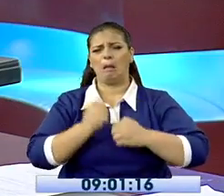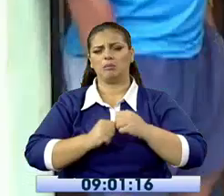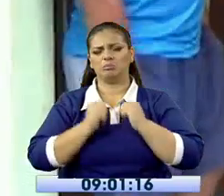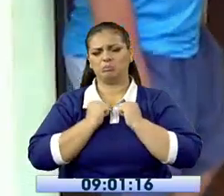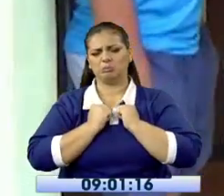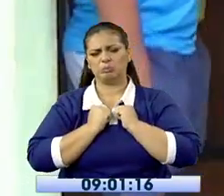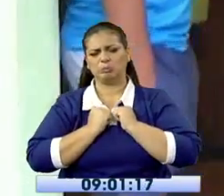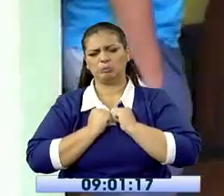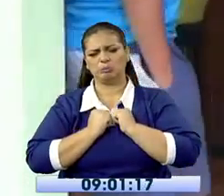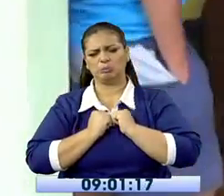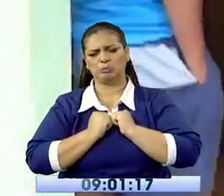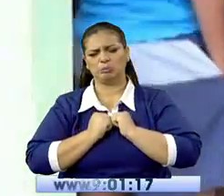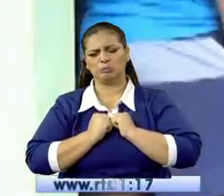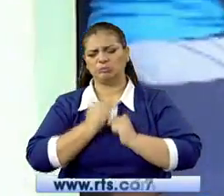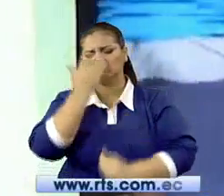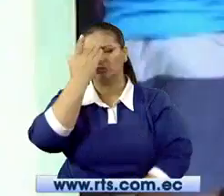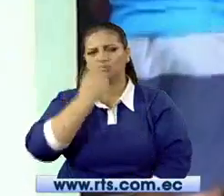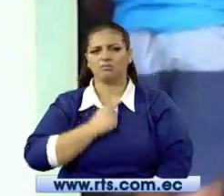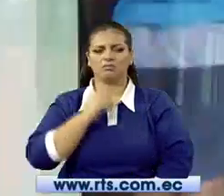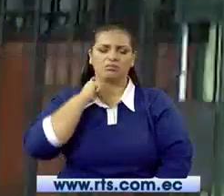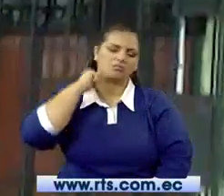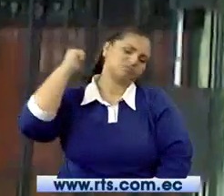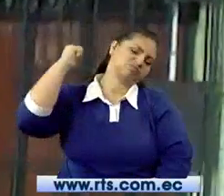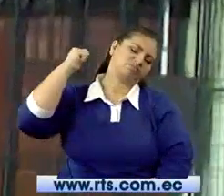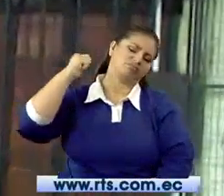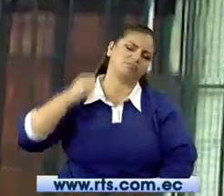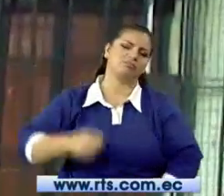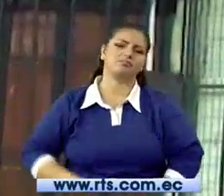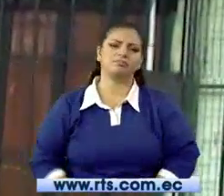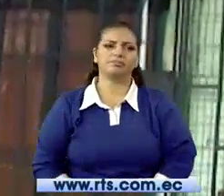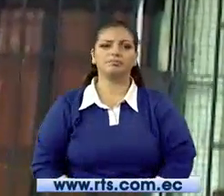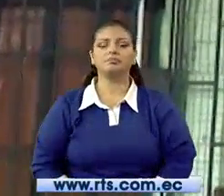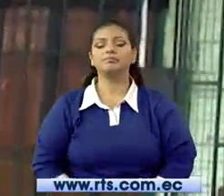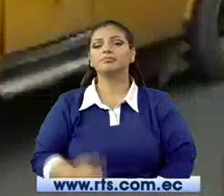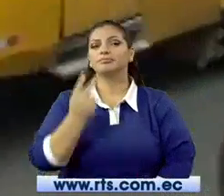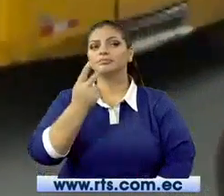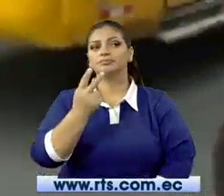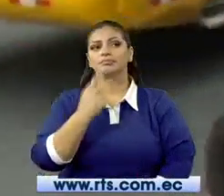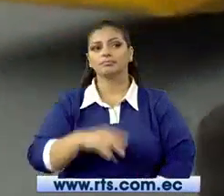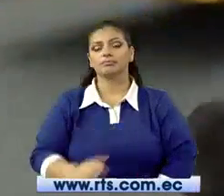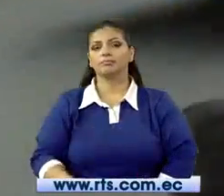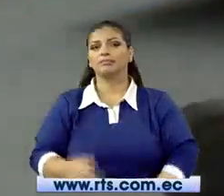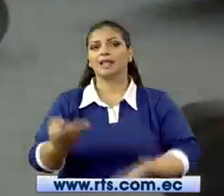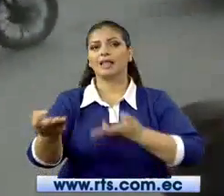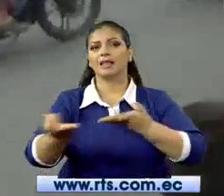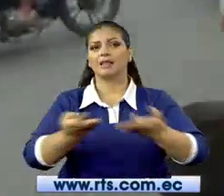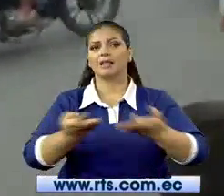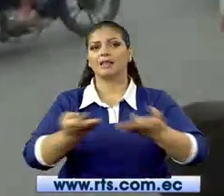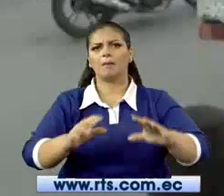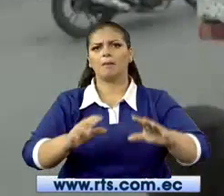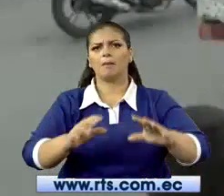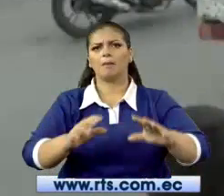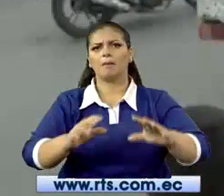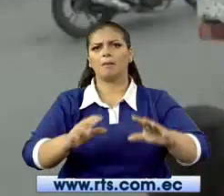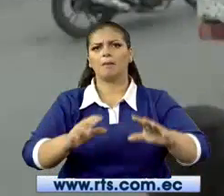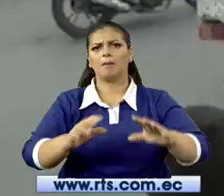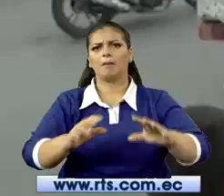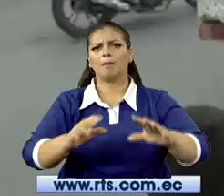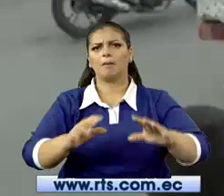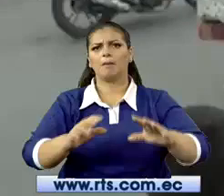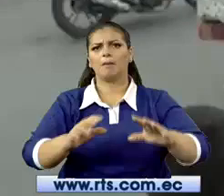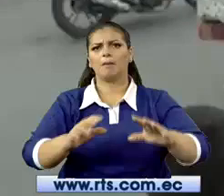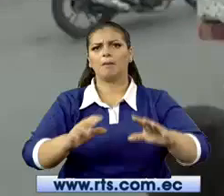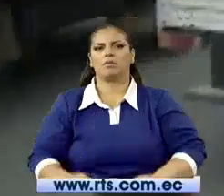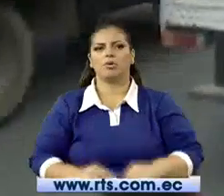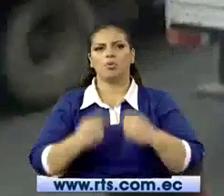La tienda de abarrotes hoy no abrió su puerta enrollable como cada día. A primeras horas de la mañana, personal de criminalística llegó a corroborar lo